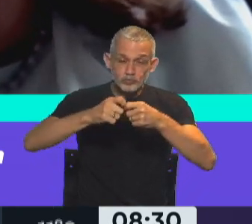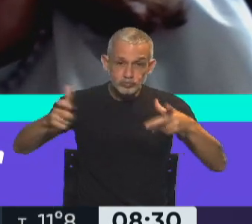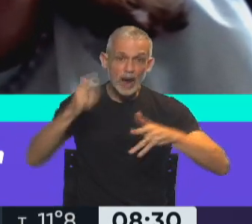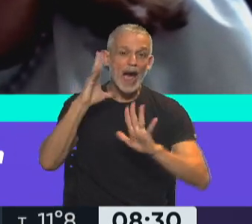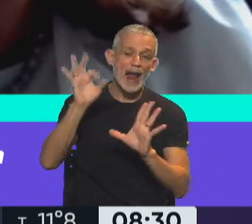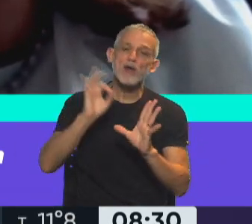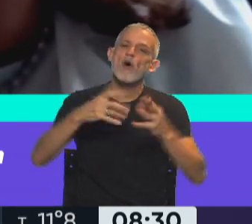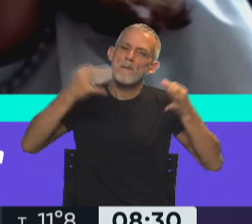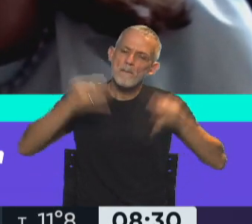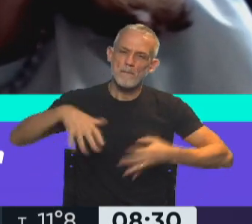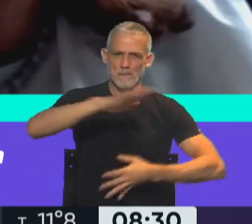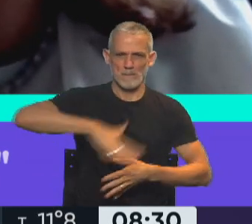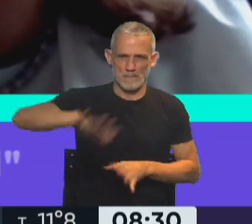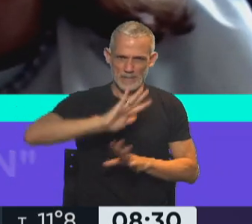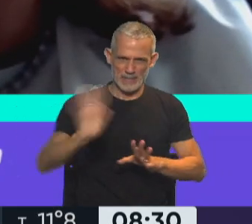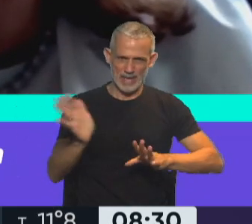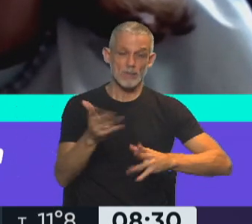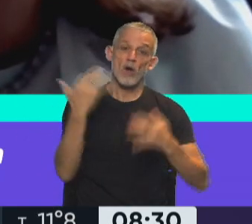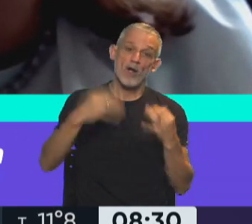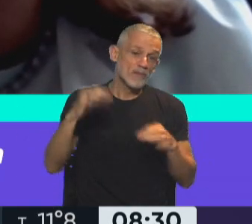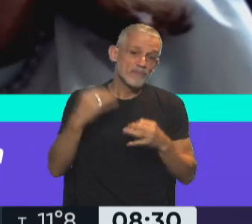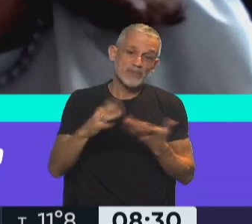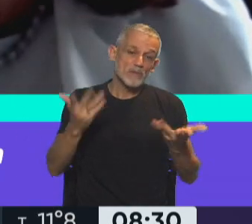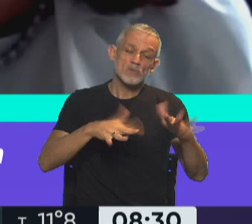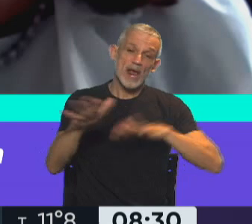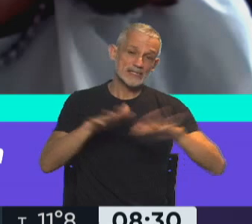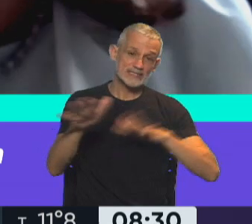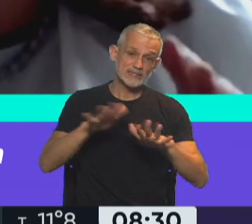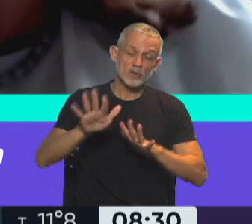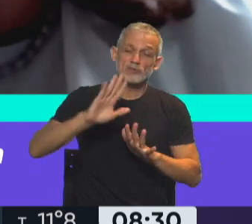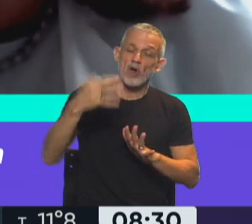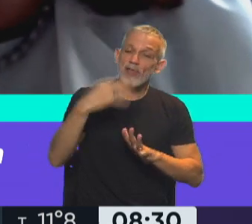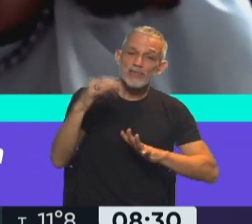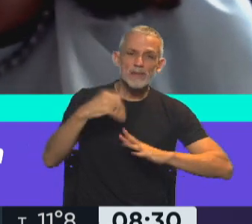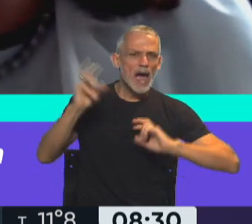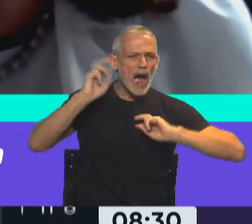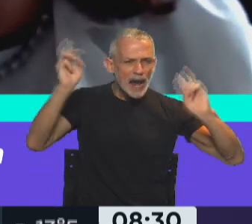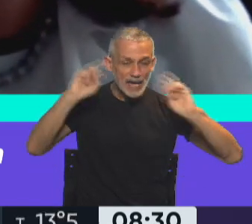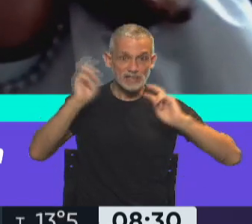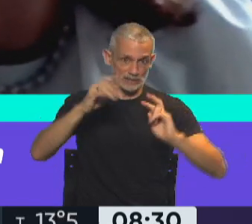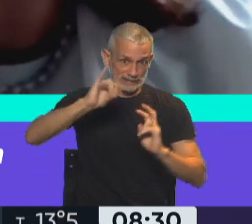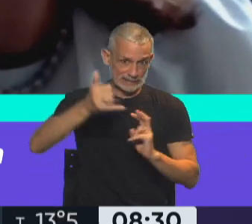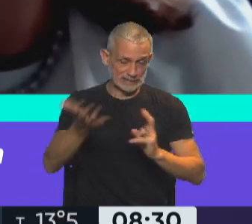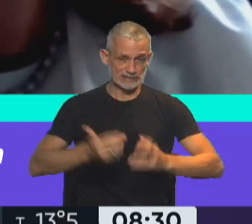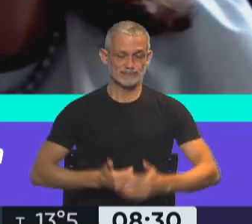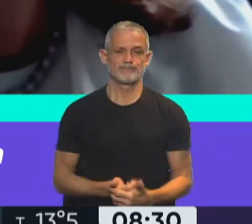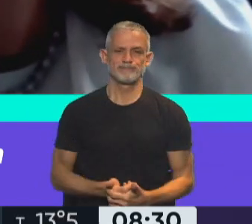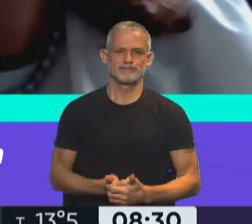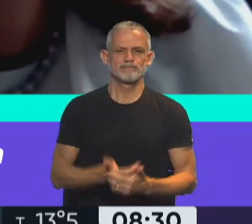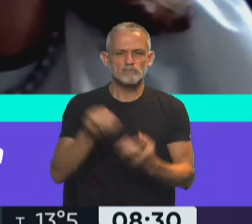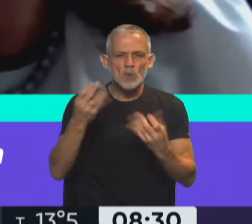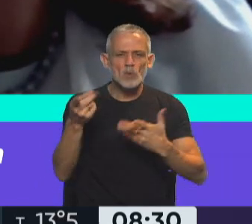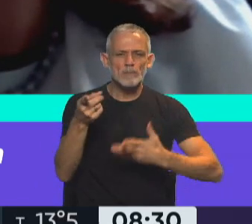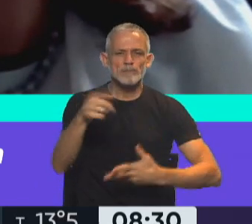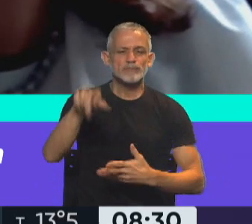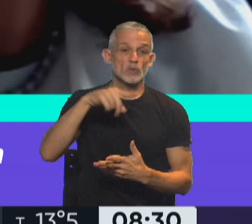condiciones posibles. Por eso tiene que haber una situación, yo diría, de alerta epidemiológica. Bien, doctora, yo no sé